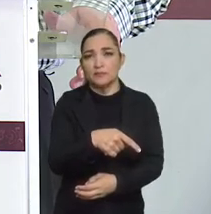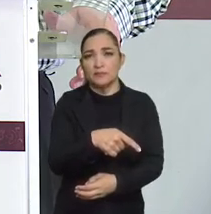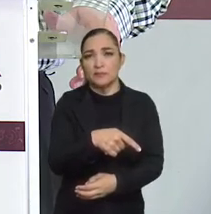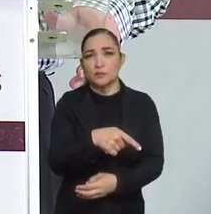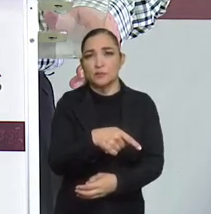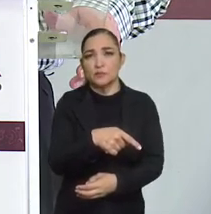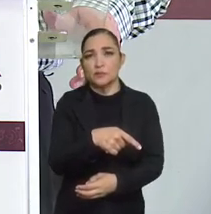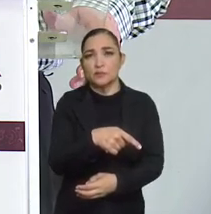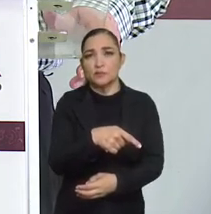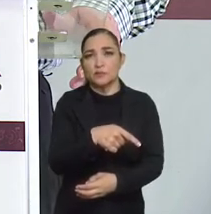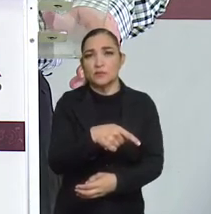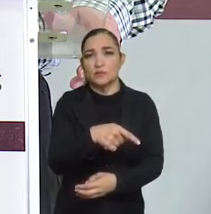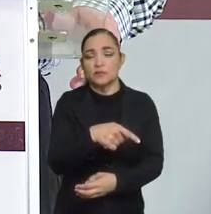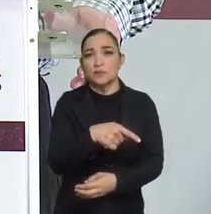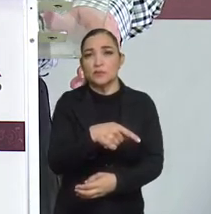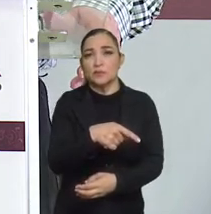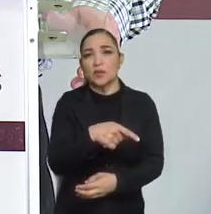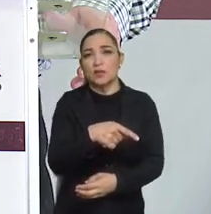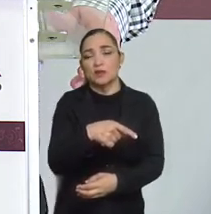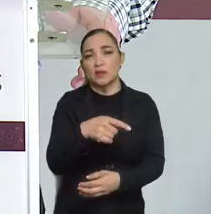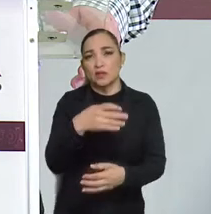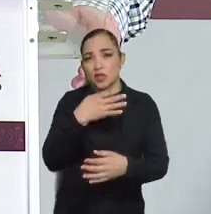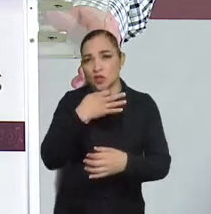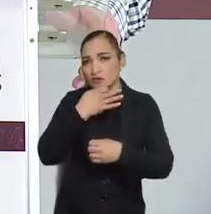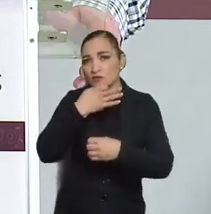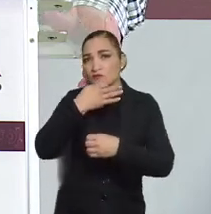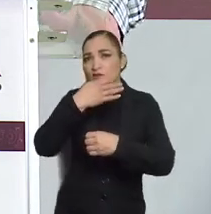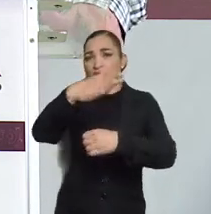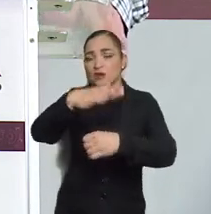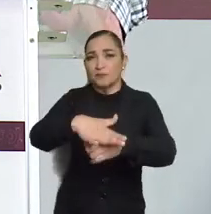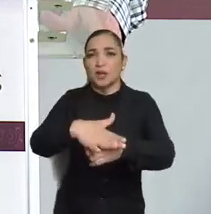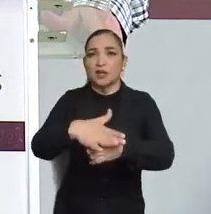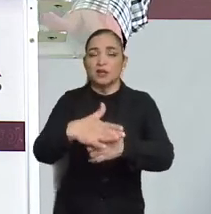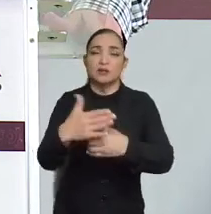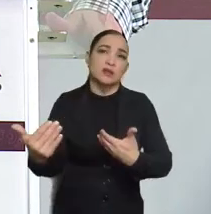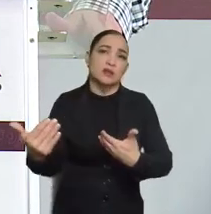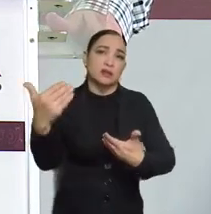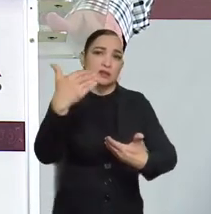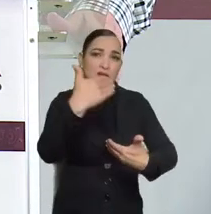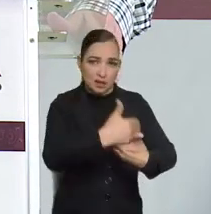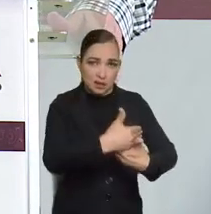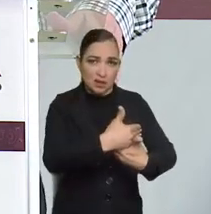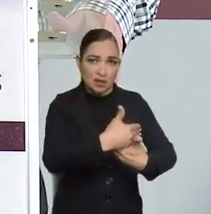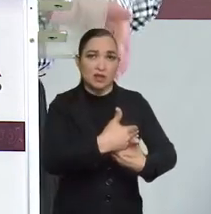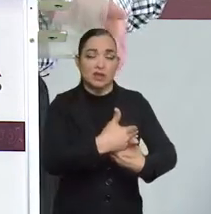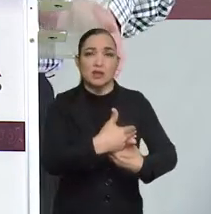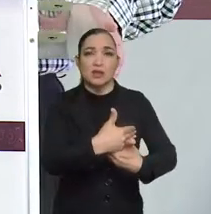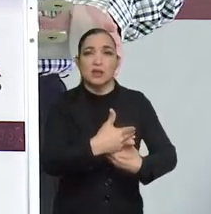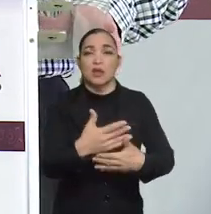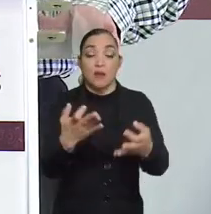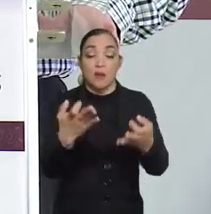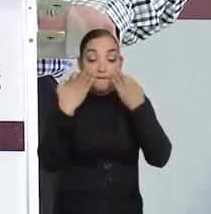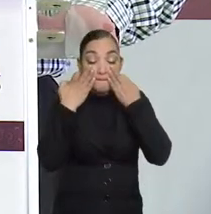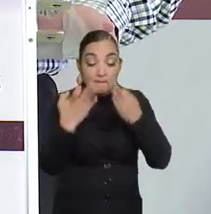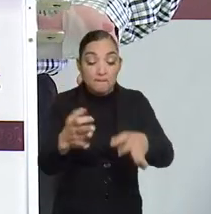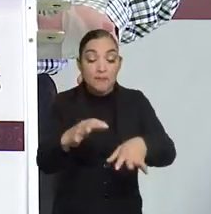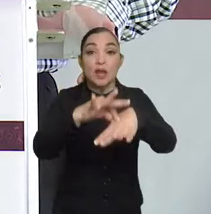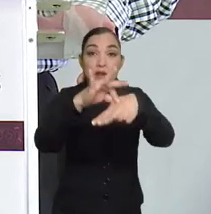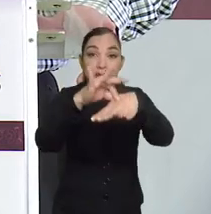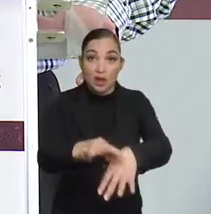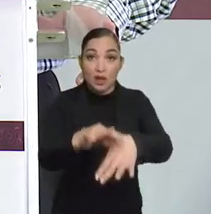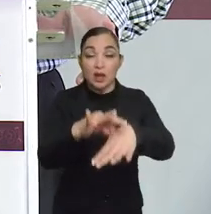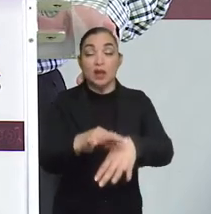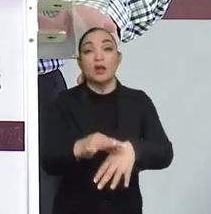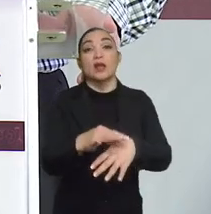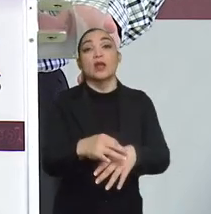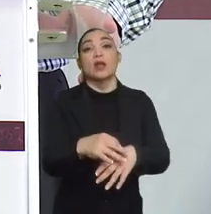y nos informan que al estar ahí y constatar el hecho, se